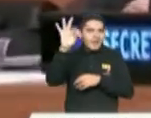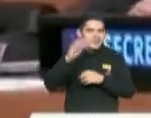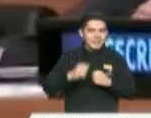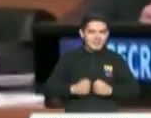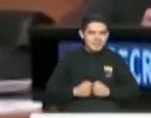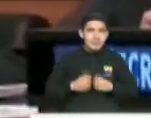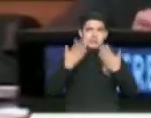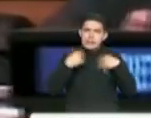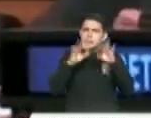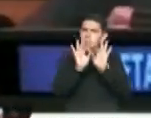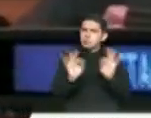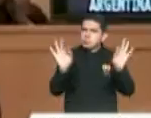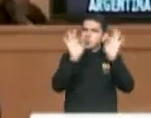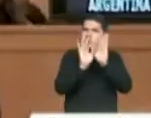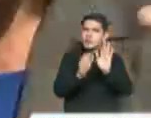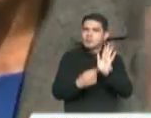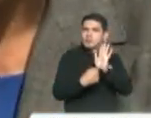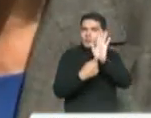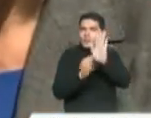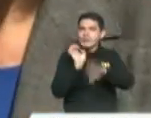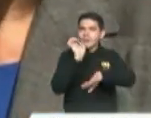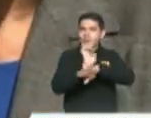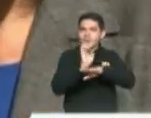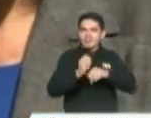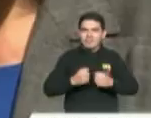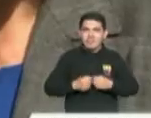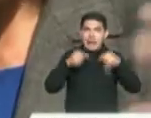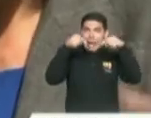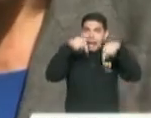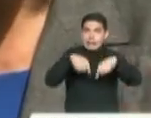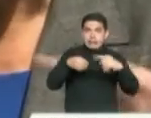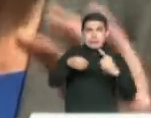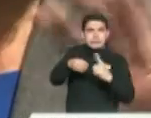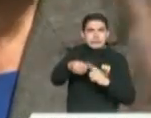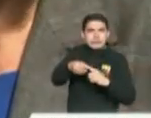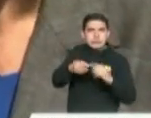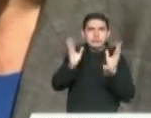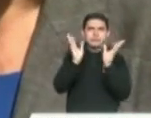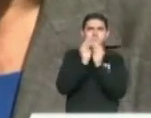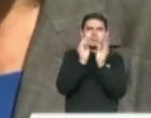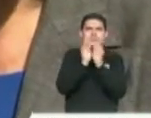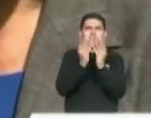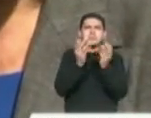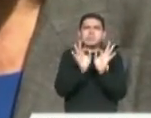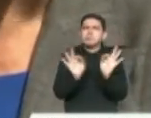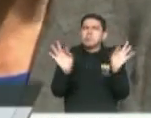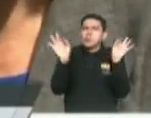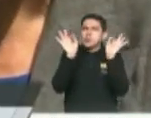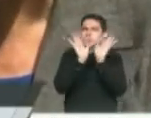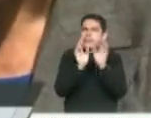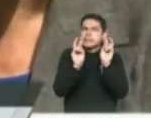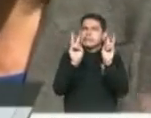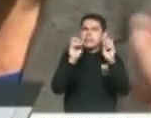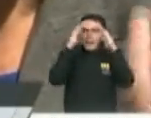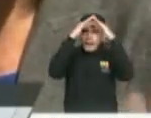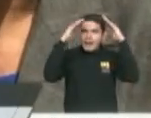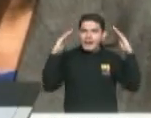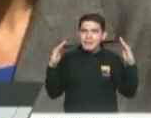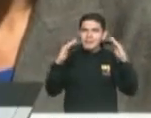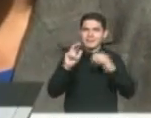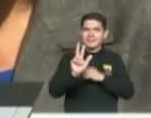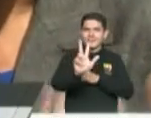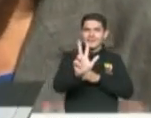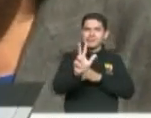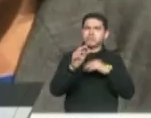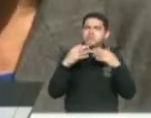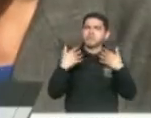tenga un rol fundamental y protagónico kito va a ser la sede de uno de los eventos más importantes en los de los últimos tiempos porque es